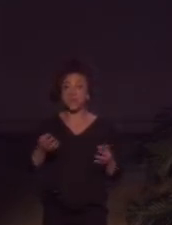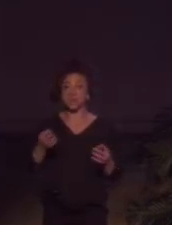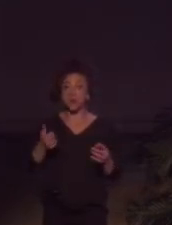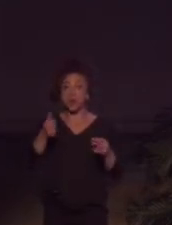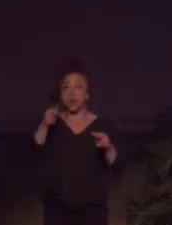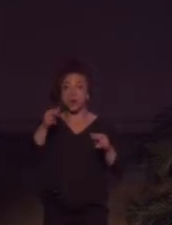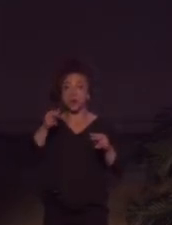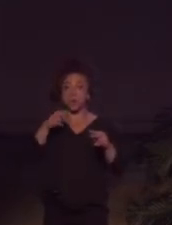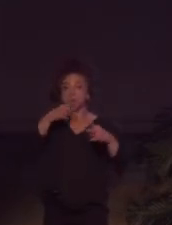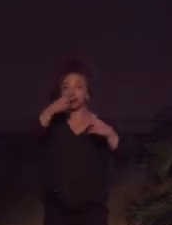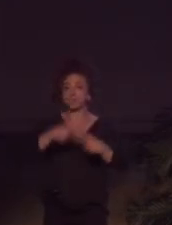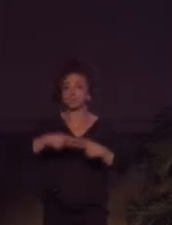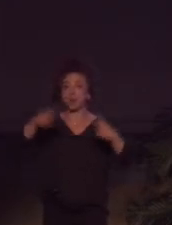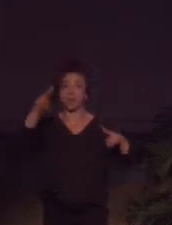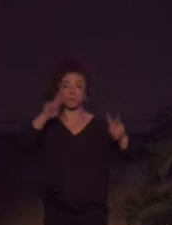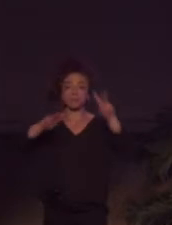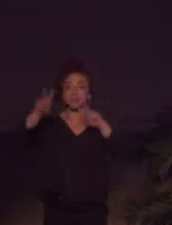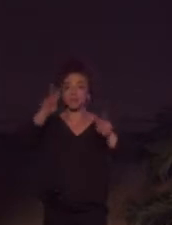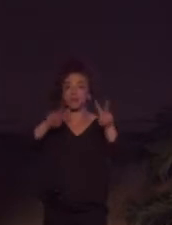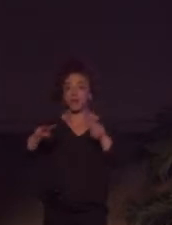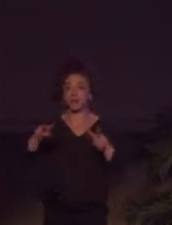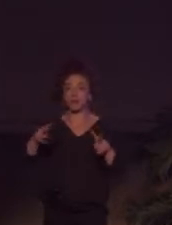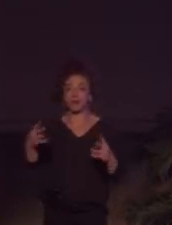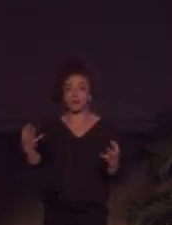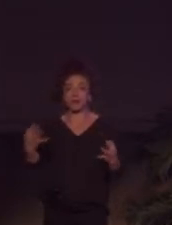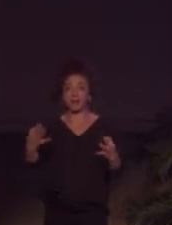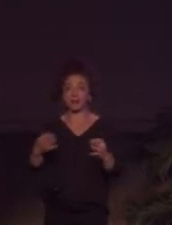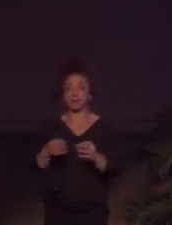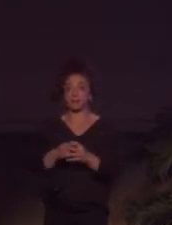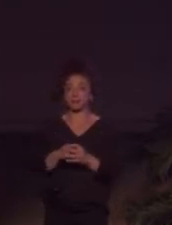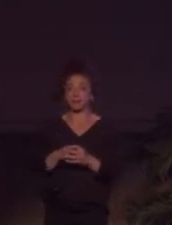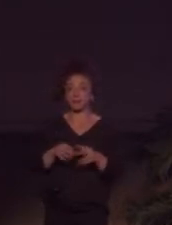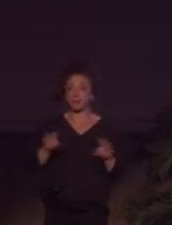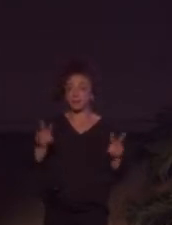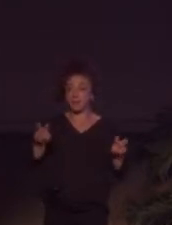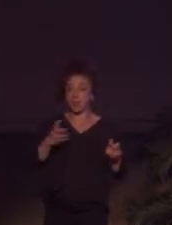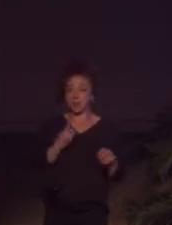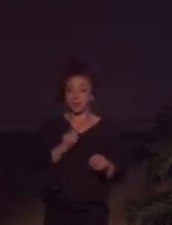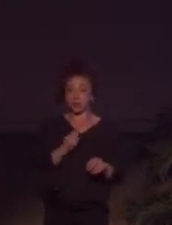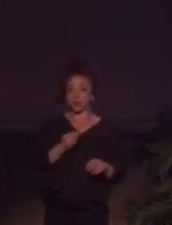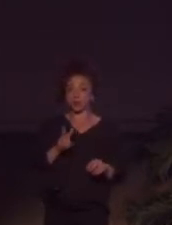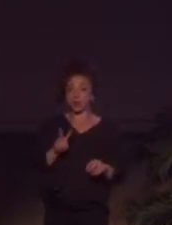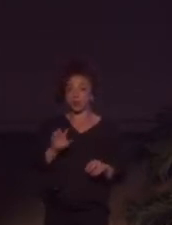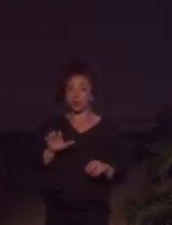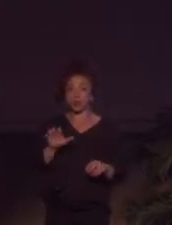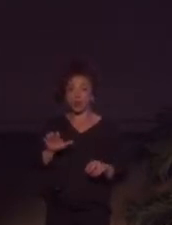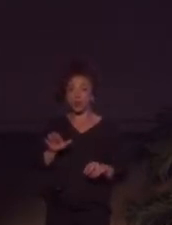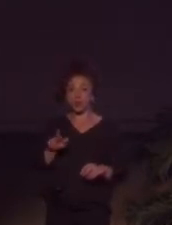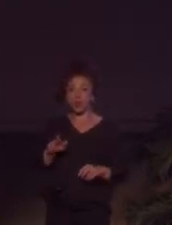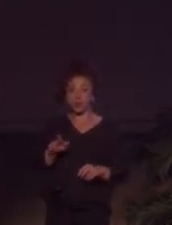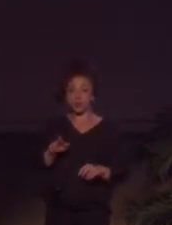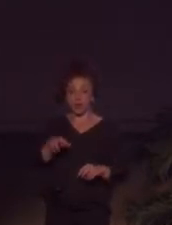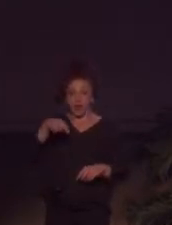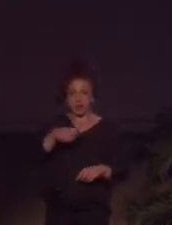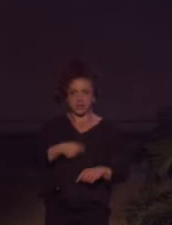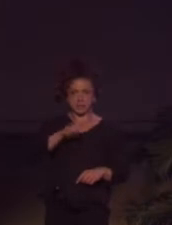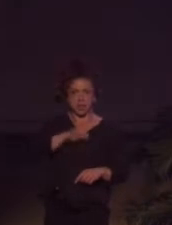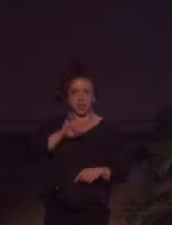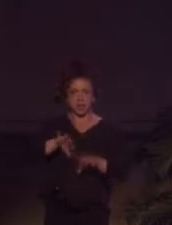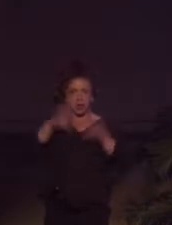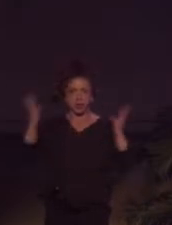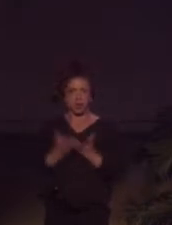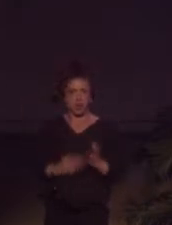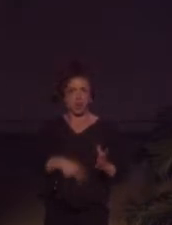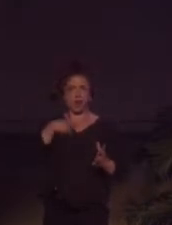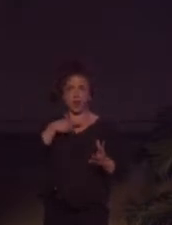visibilizar las prácticas y todo lo que se estaba urdiendo, tejiendo en torno a lo queer, tanto a nivel mundial como en el Estado español. Para que os hagáis